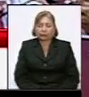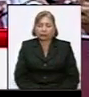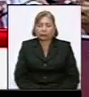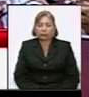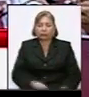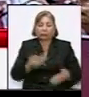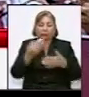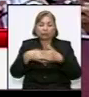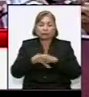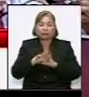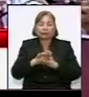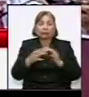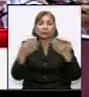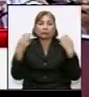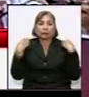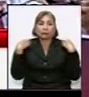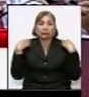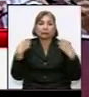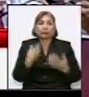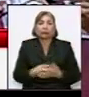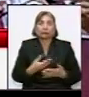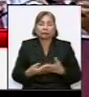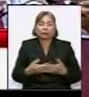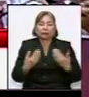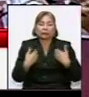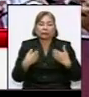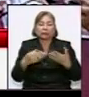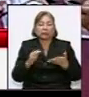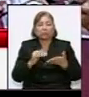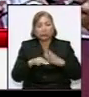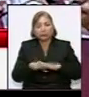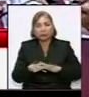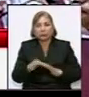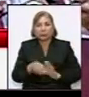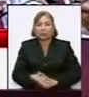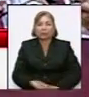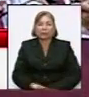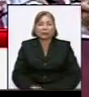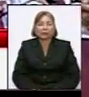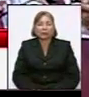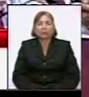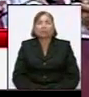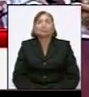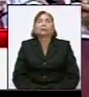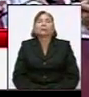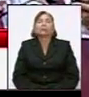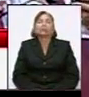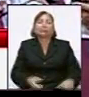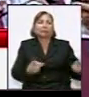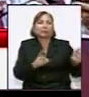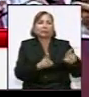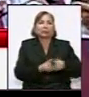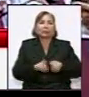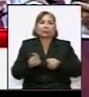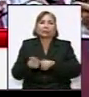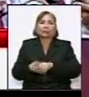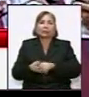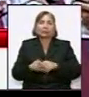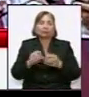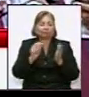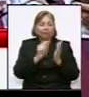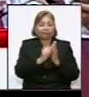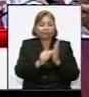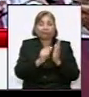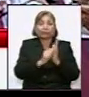ingresar a un despacho ahora despertó la reserva respecto a la reserva también estoy de acuerdo en este artículo 10